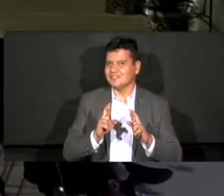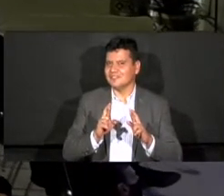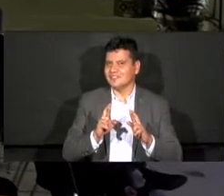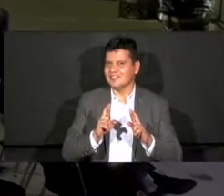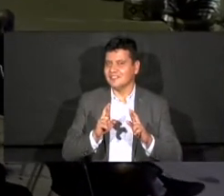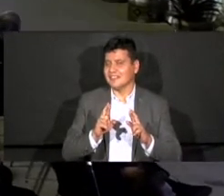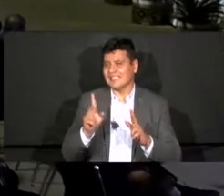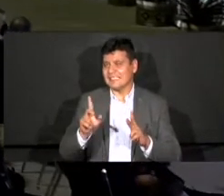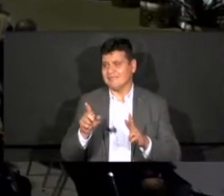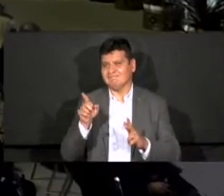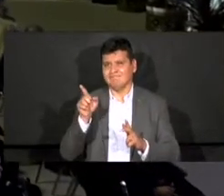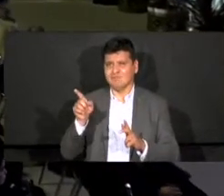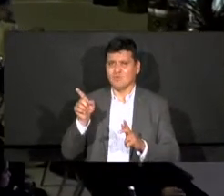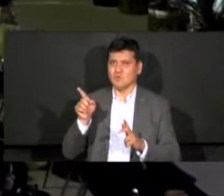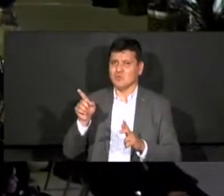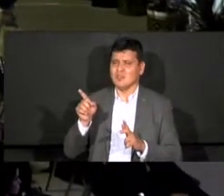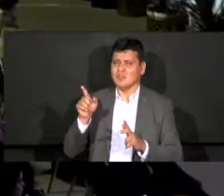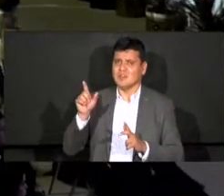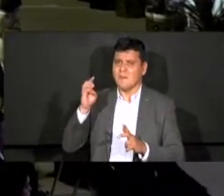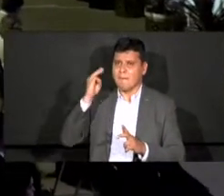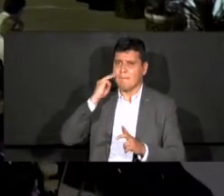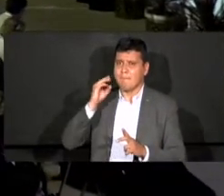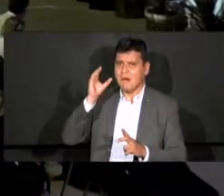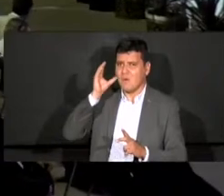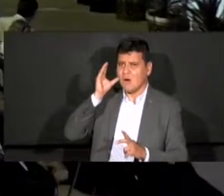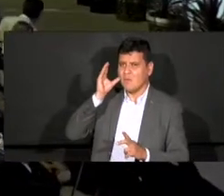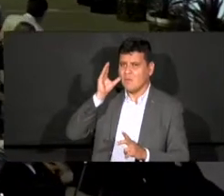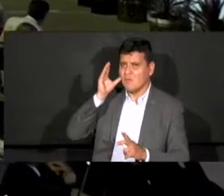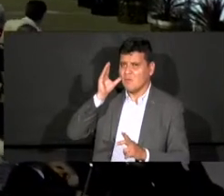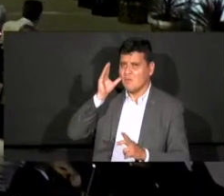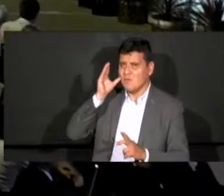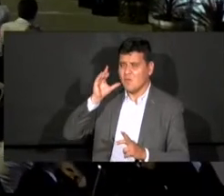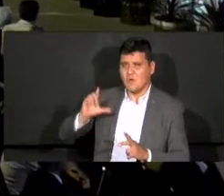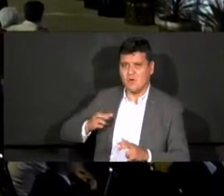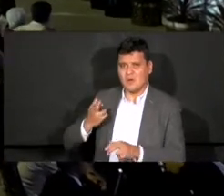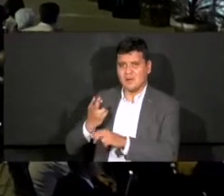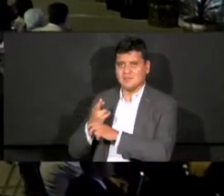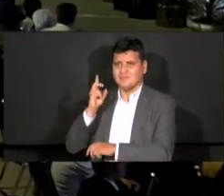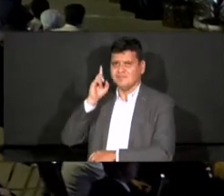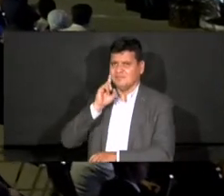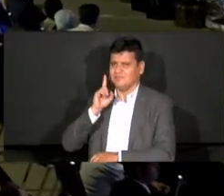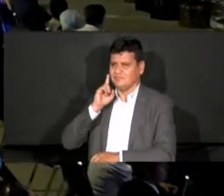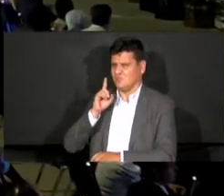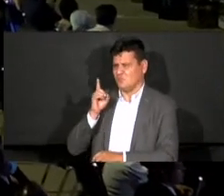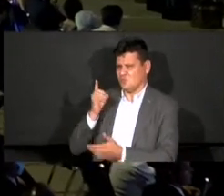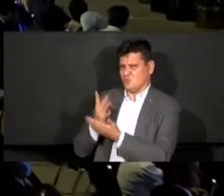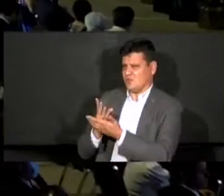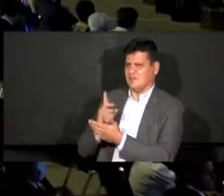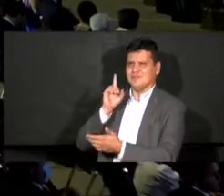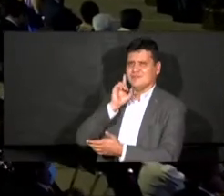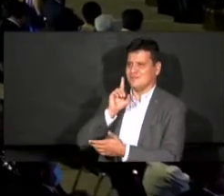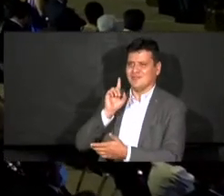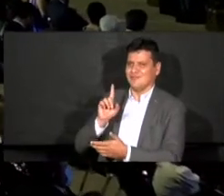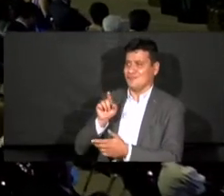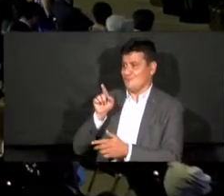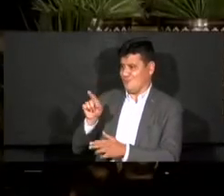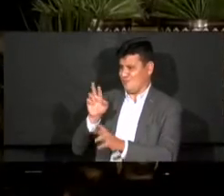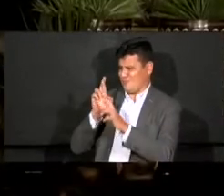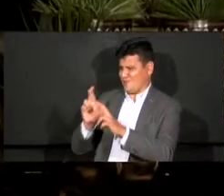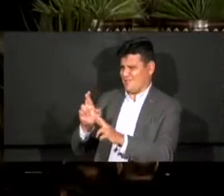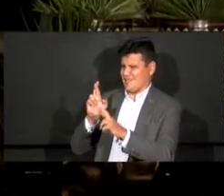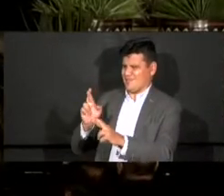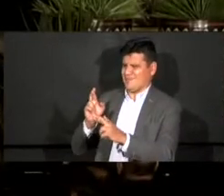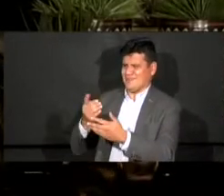condición de mujer, sino también su talento, preparación y su trayectoria política lo que